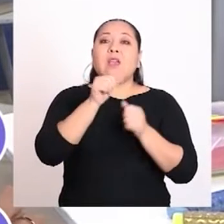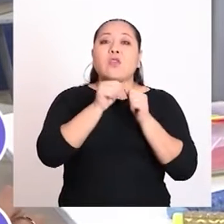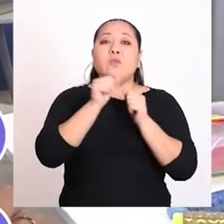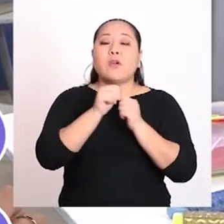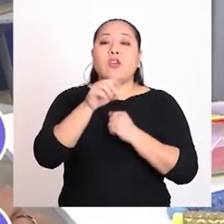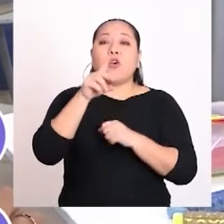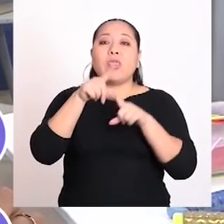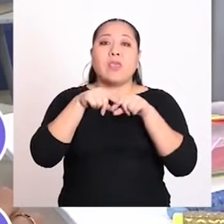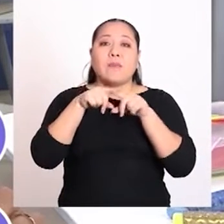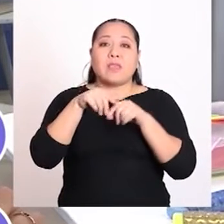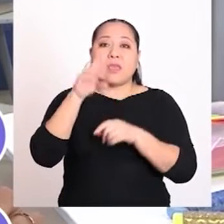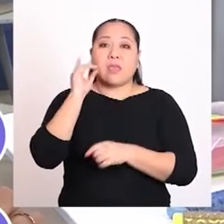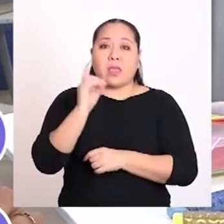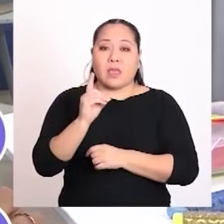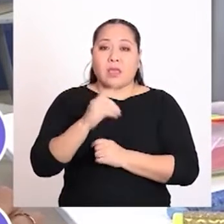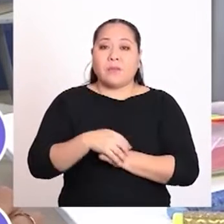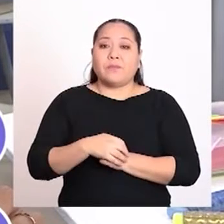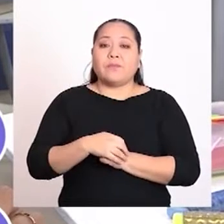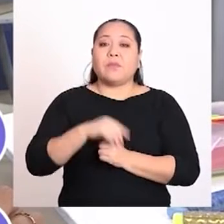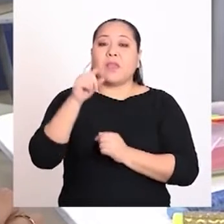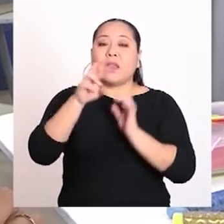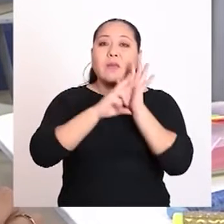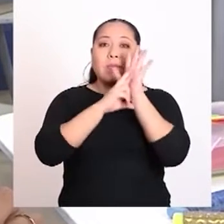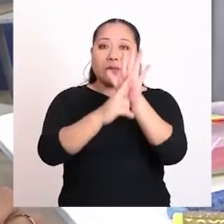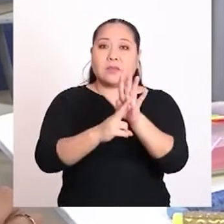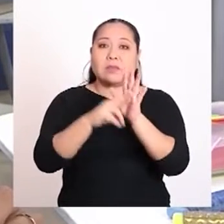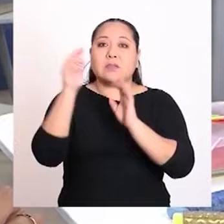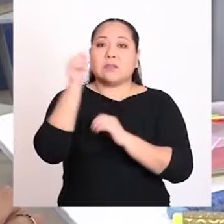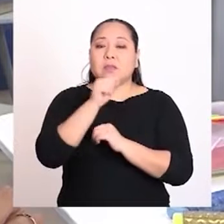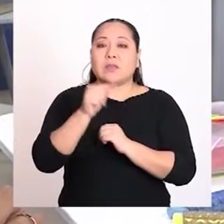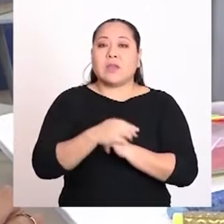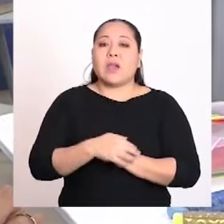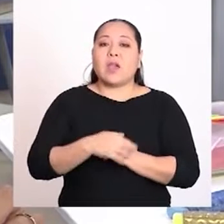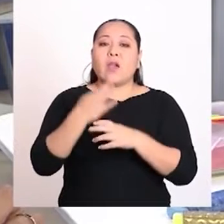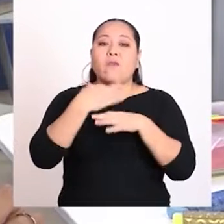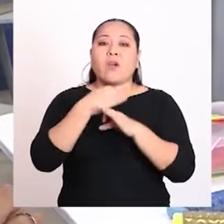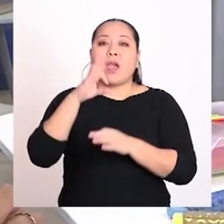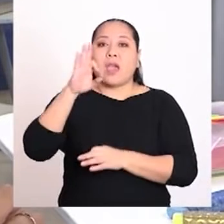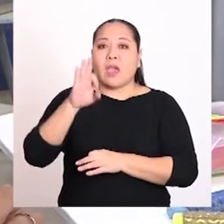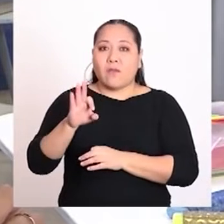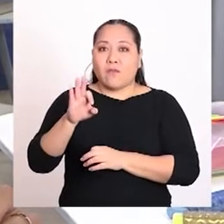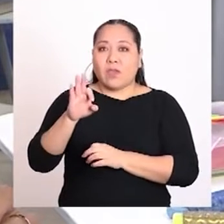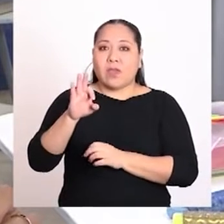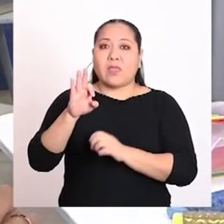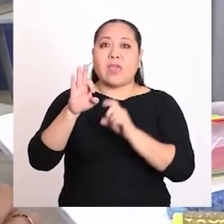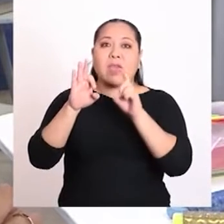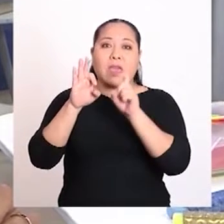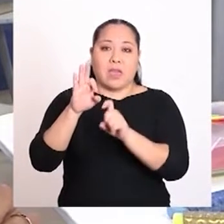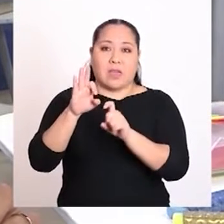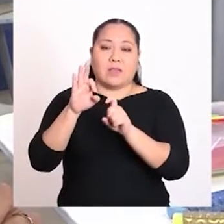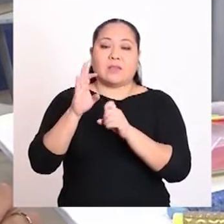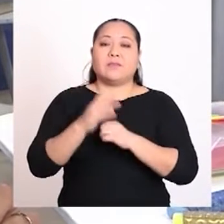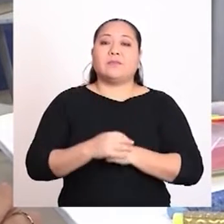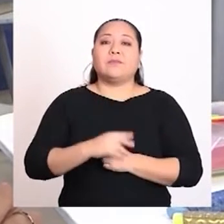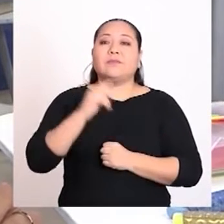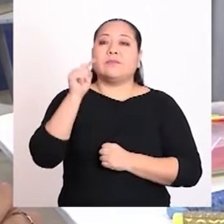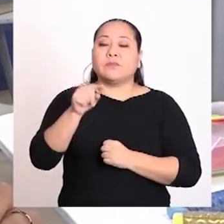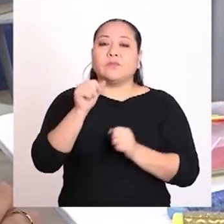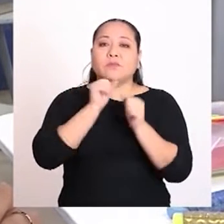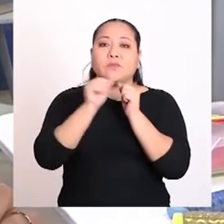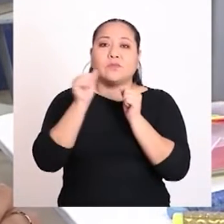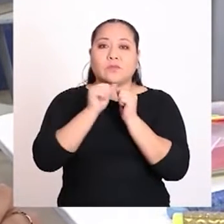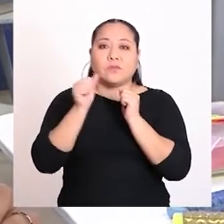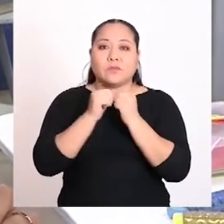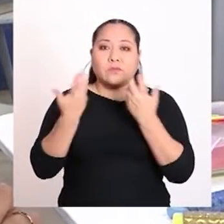dependiente y, la cual representa a la expresión f de x, ya que